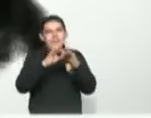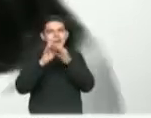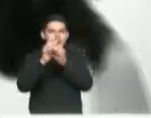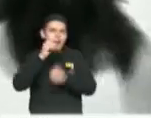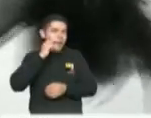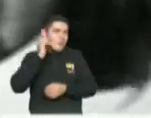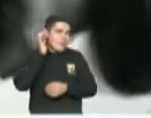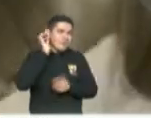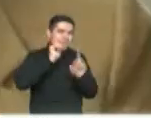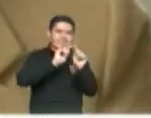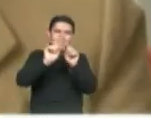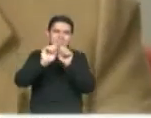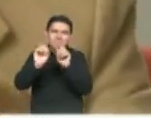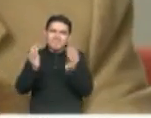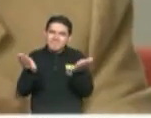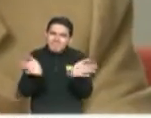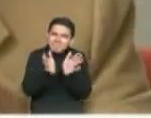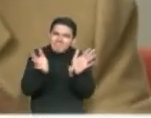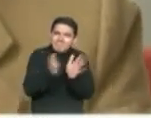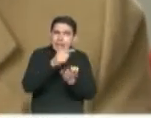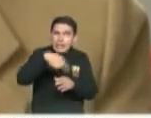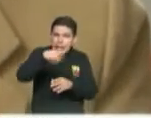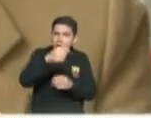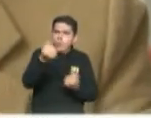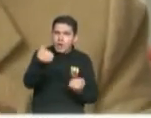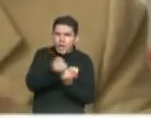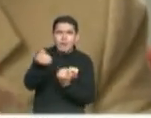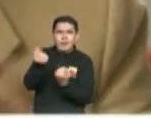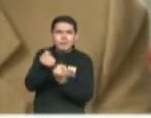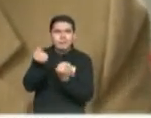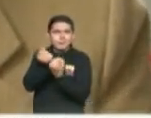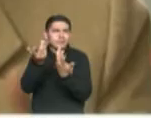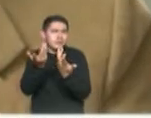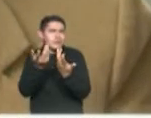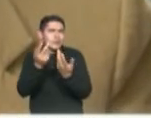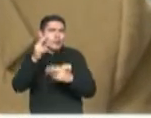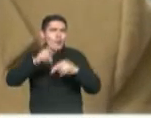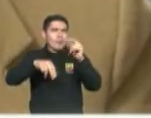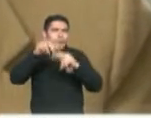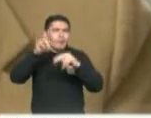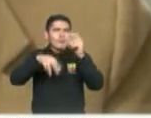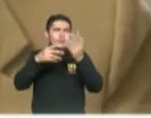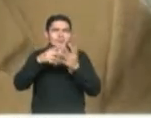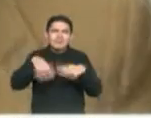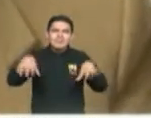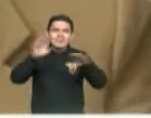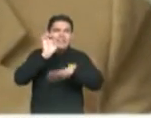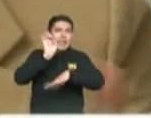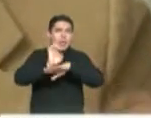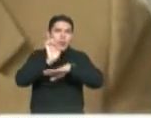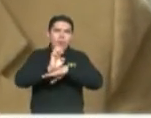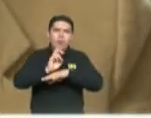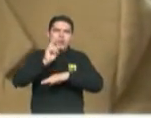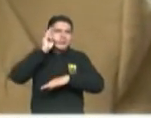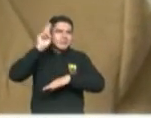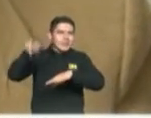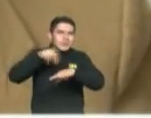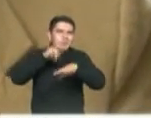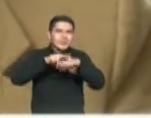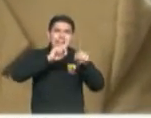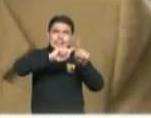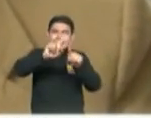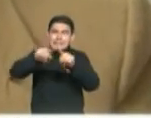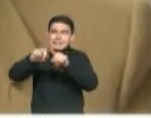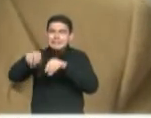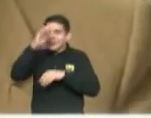que han planteado y han apoyado en lo de la construcción del estado plurinacional y un último